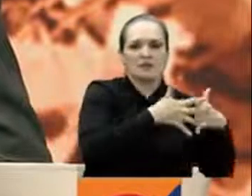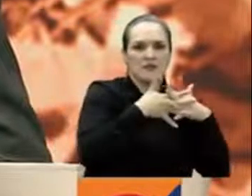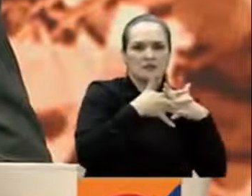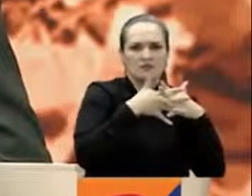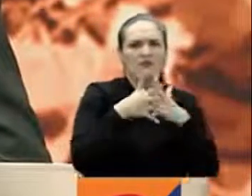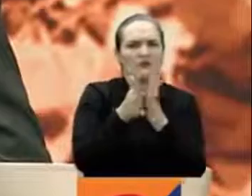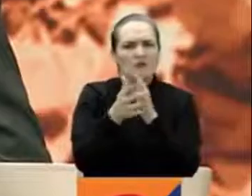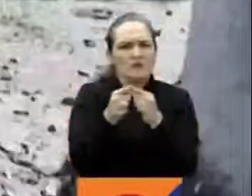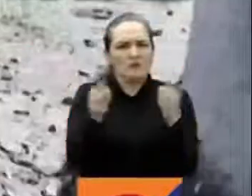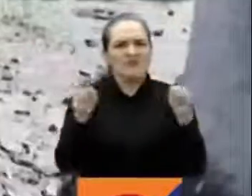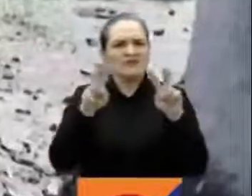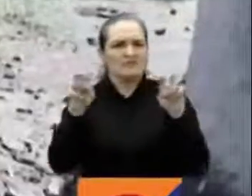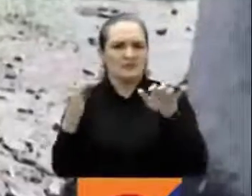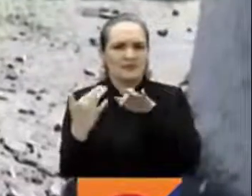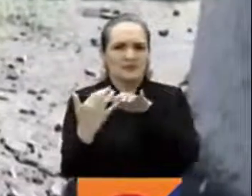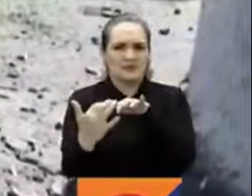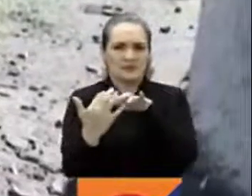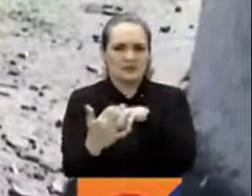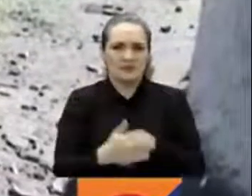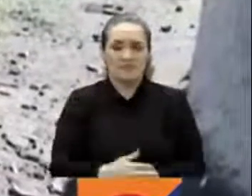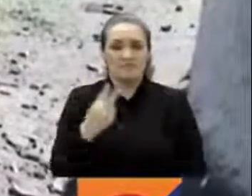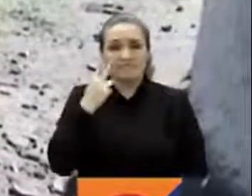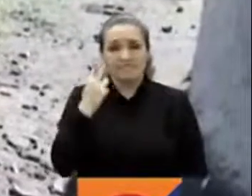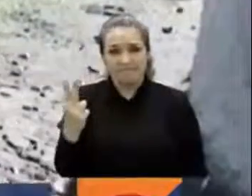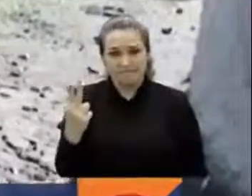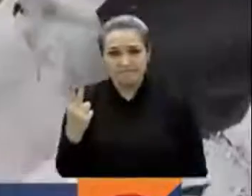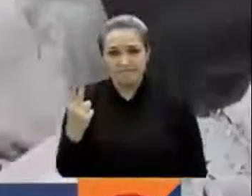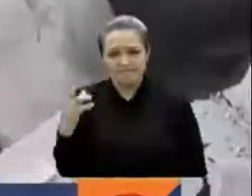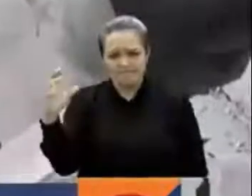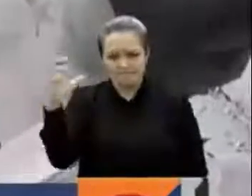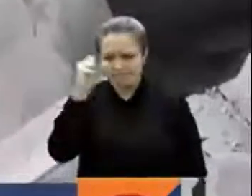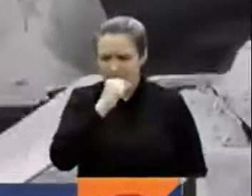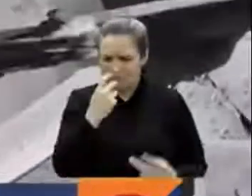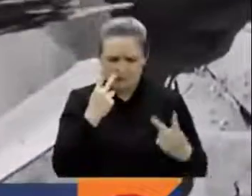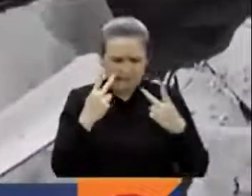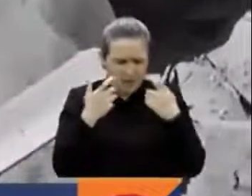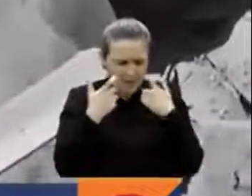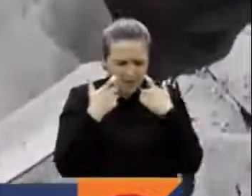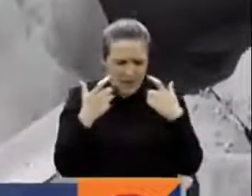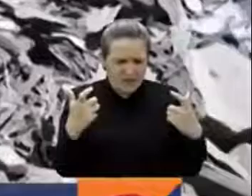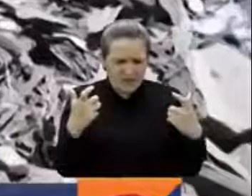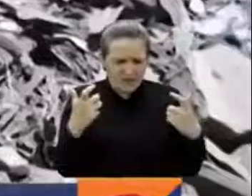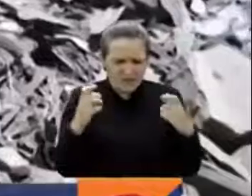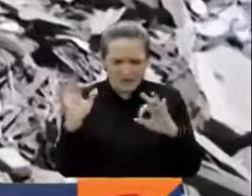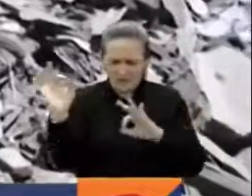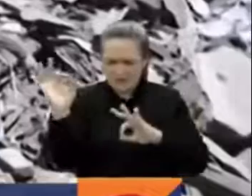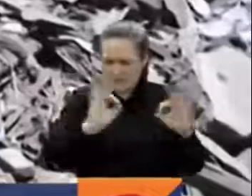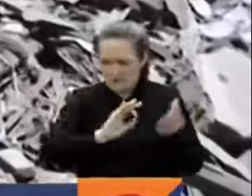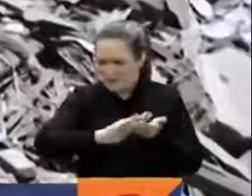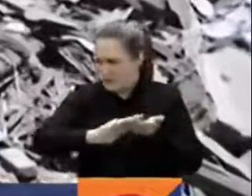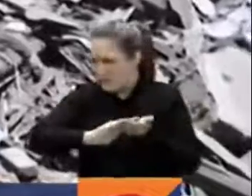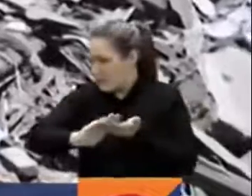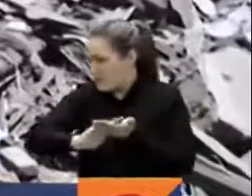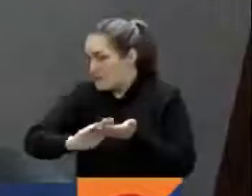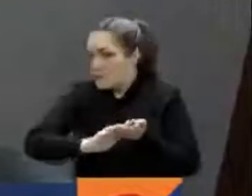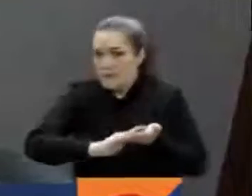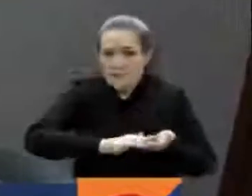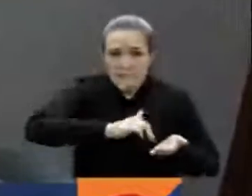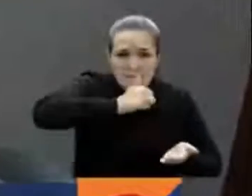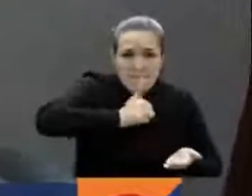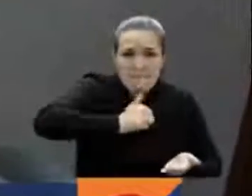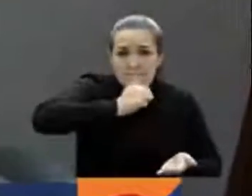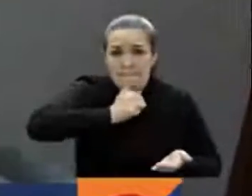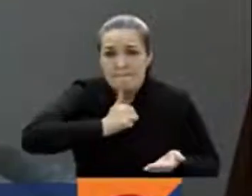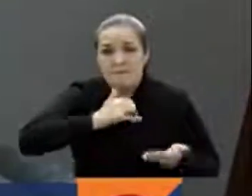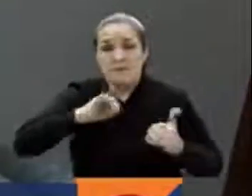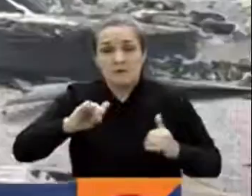actualidad de la guerra. Observar, dimensionar el daño y despejar. El ahora en muchas partes de Ucrania se agota en estos